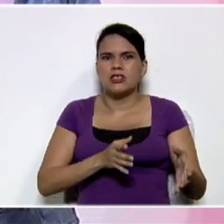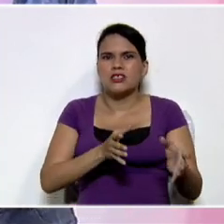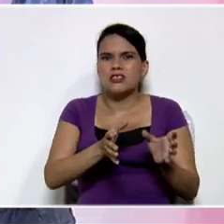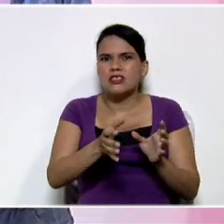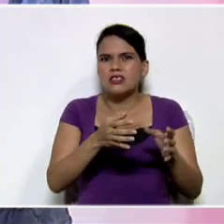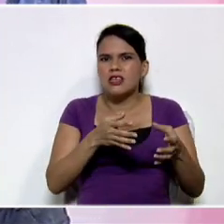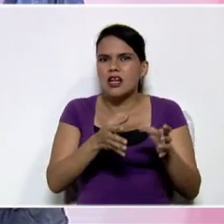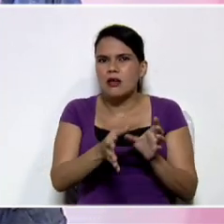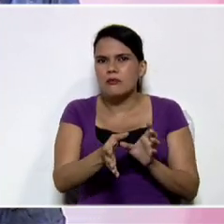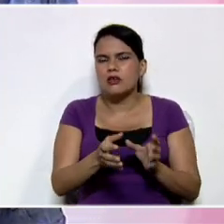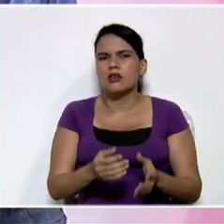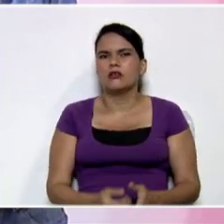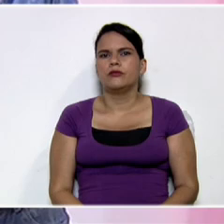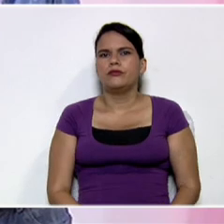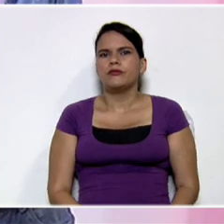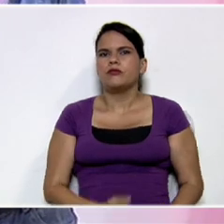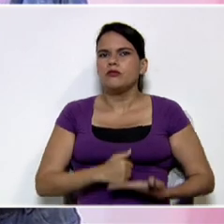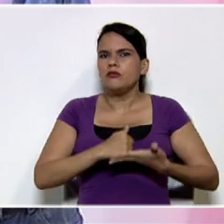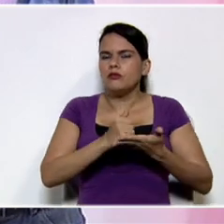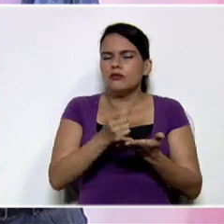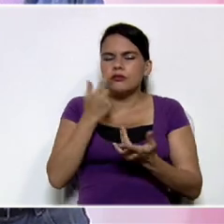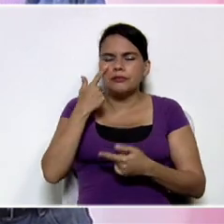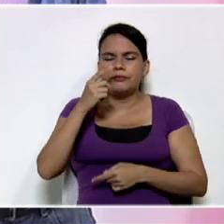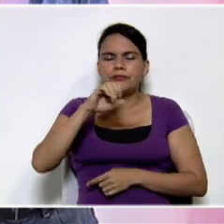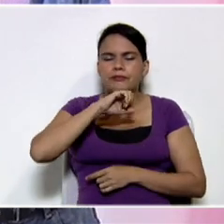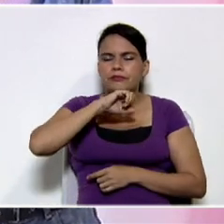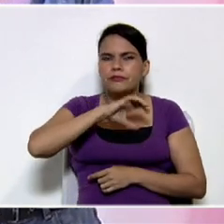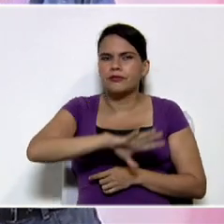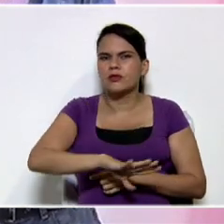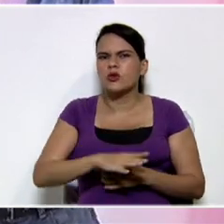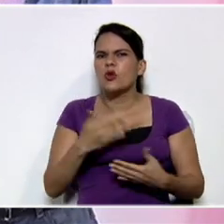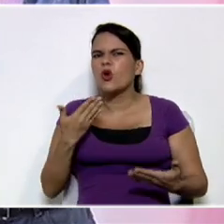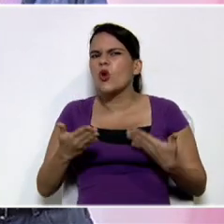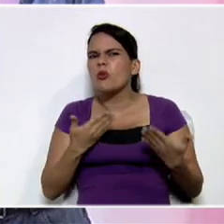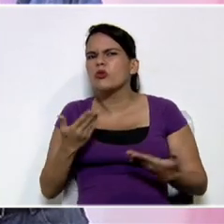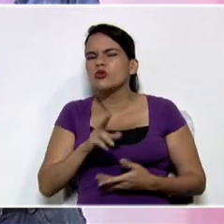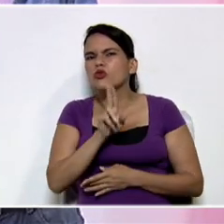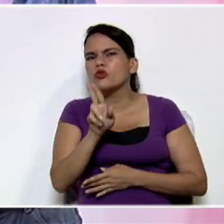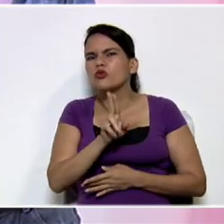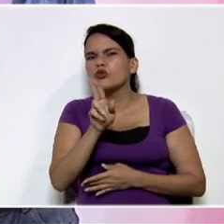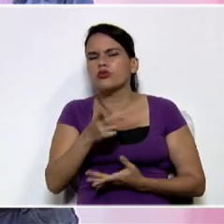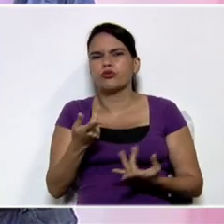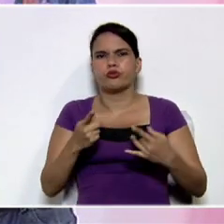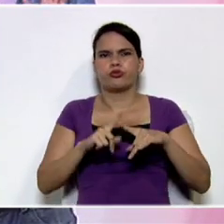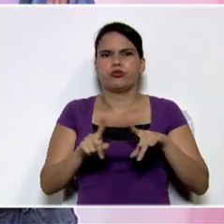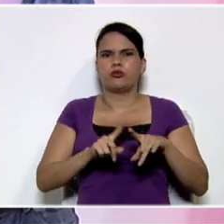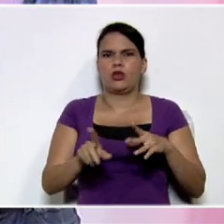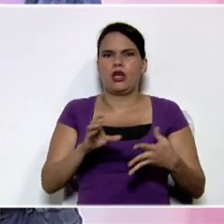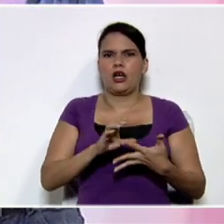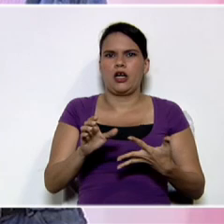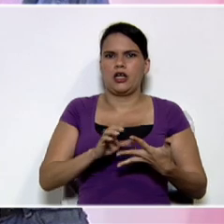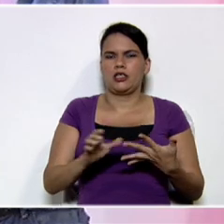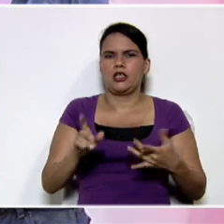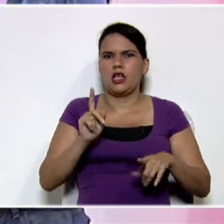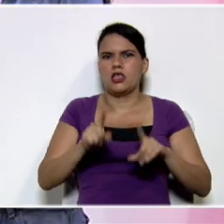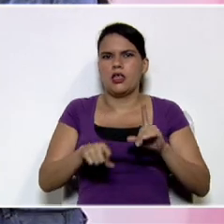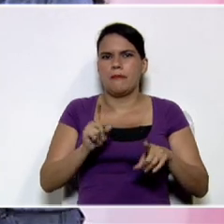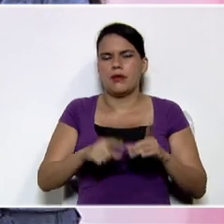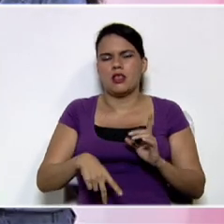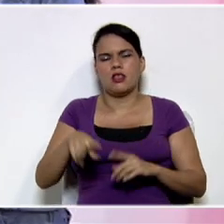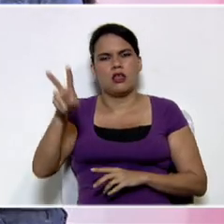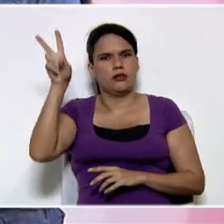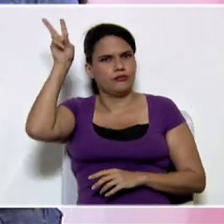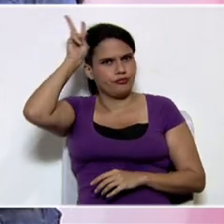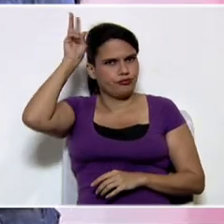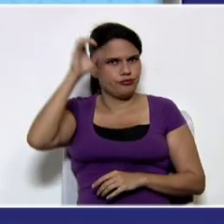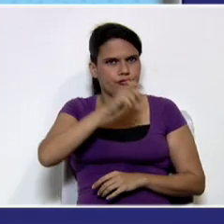permiten ver históricamente cómo fue ese uso. Allí hay diferentes características según esa etnia que lo